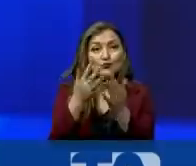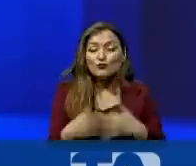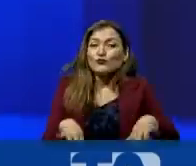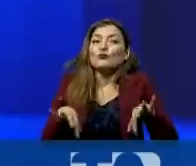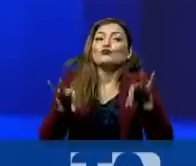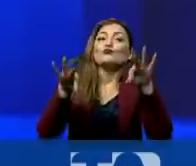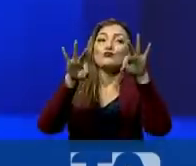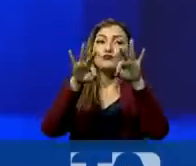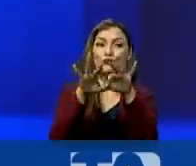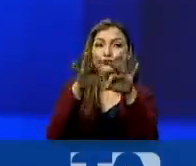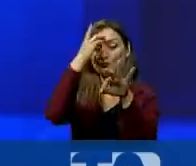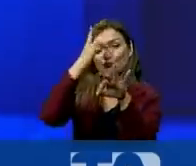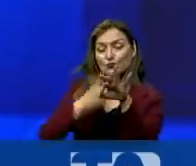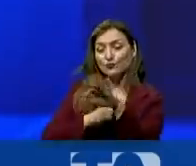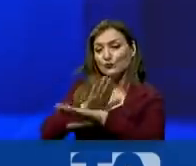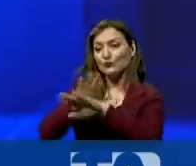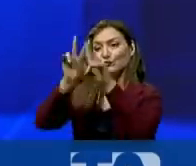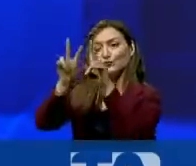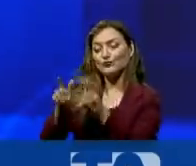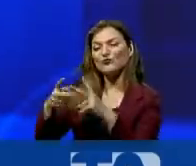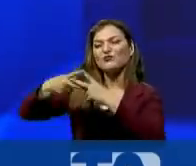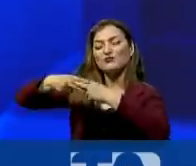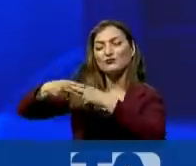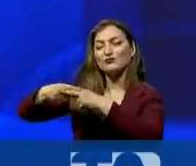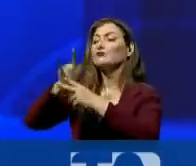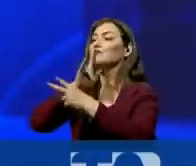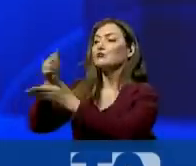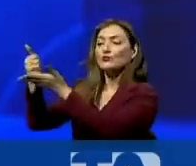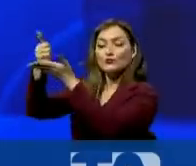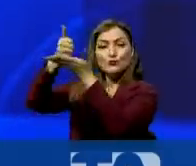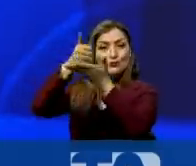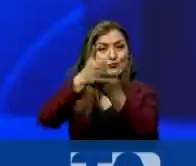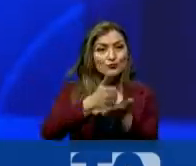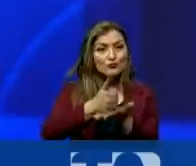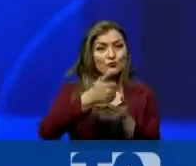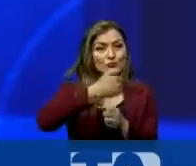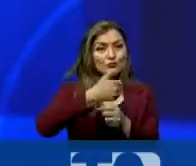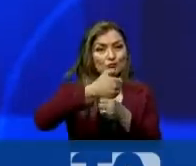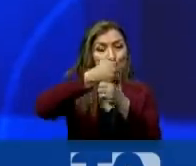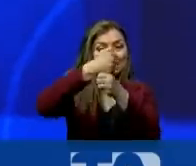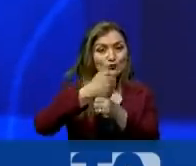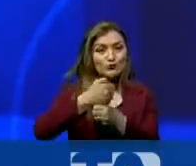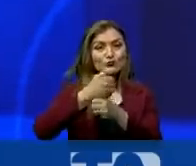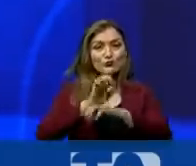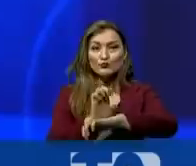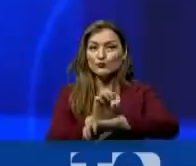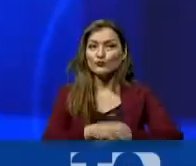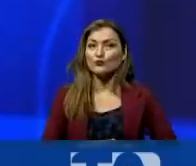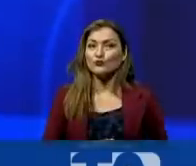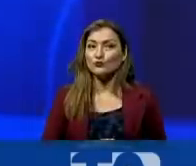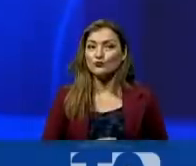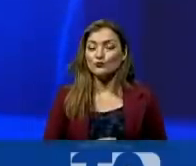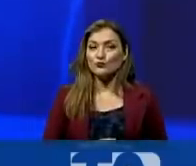importantes en temas relacionadas a la ayuda a los estados unidos a trabajar en pos de la seguridad tenemos